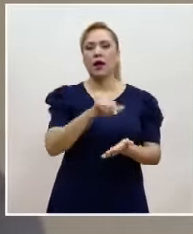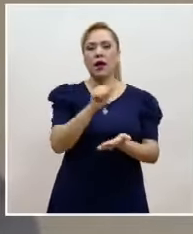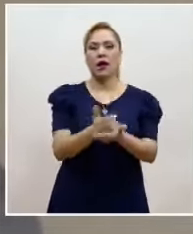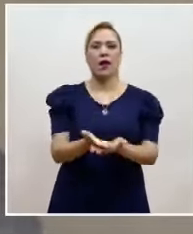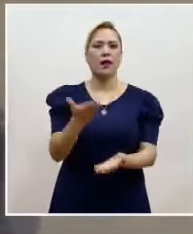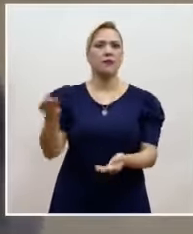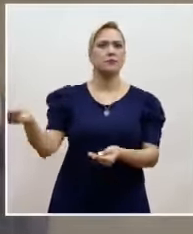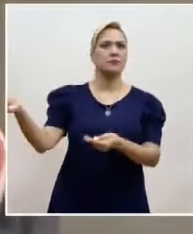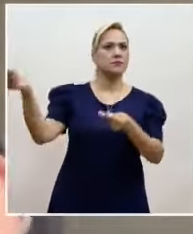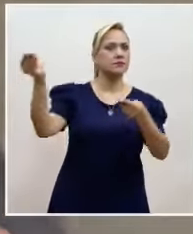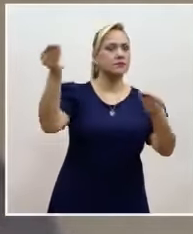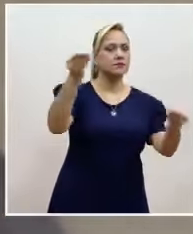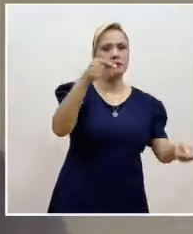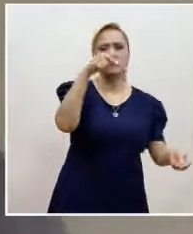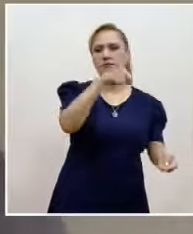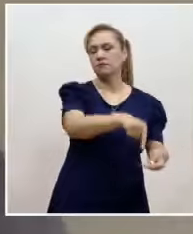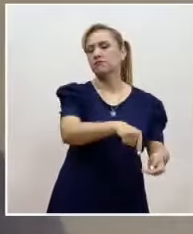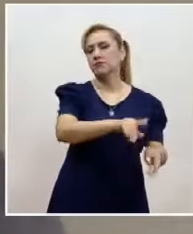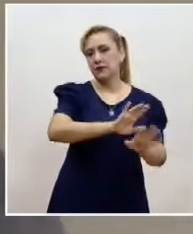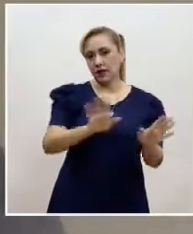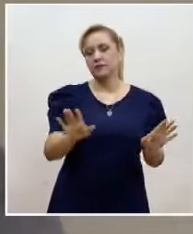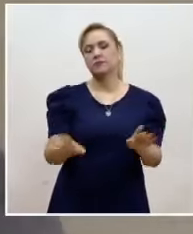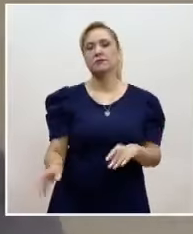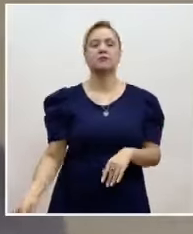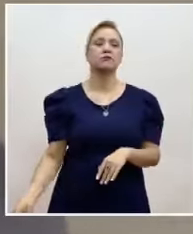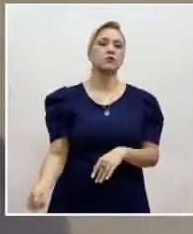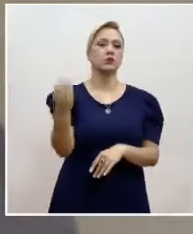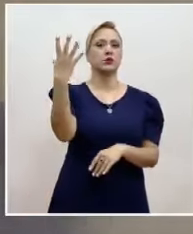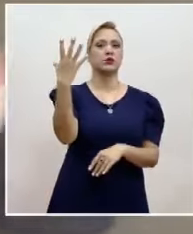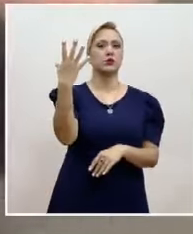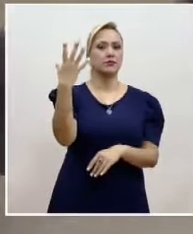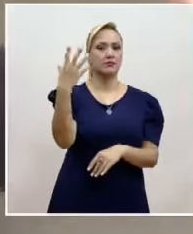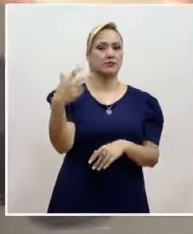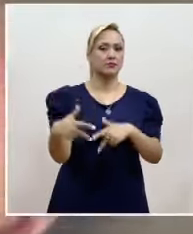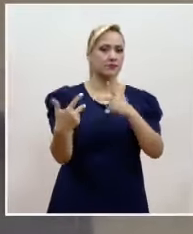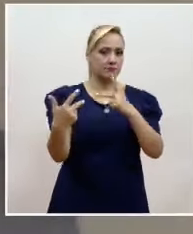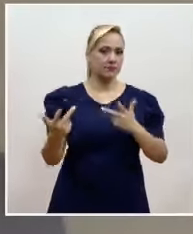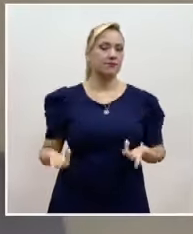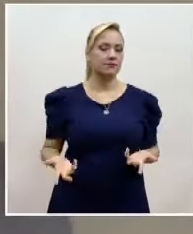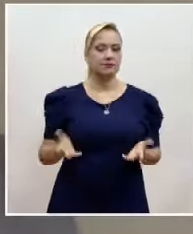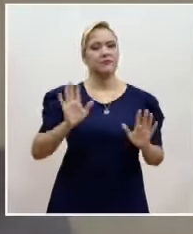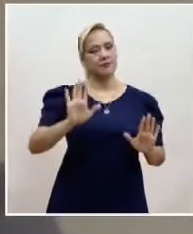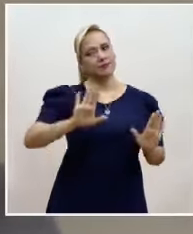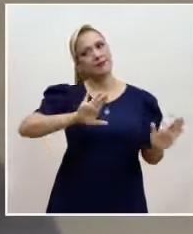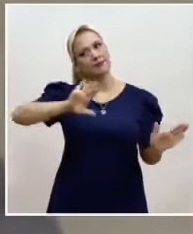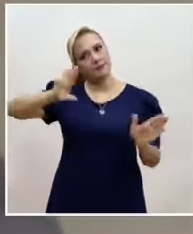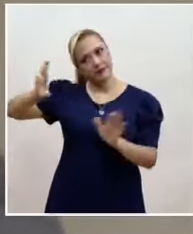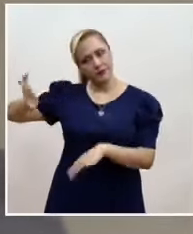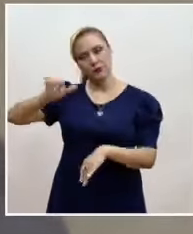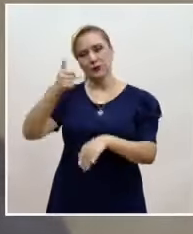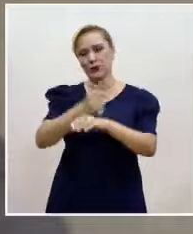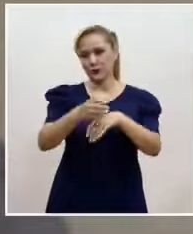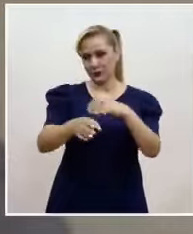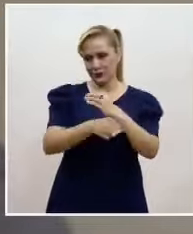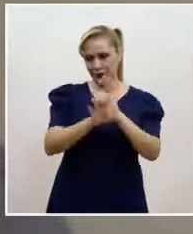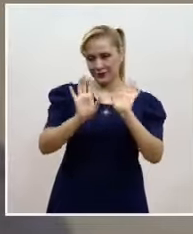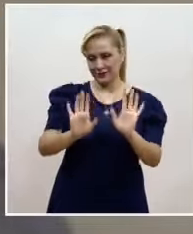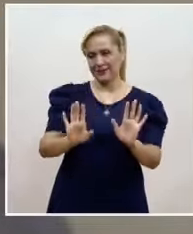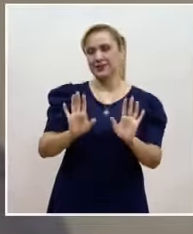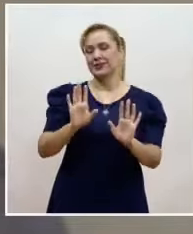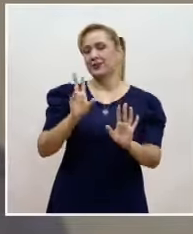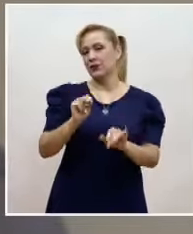pues se tiene como esta percepción de neutralidad, pero sobre todo, que tiene también su tema la neutralidad, pero sobre todo